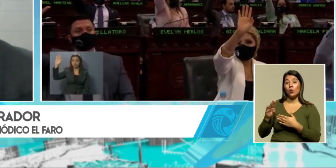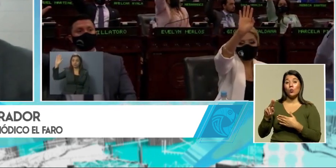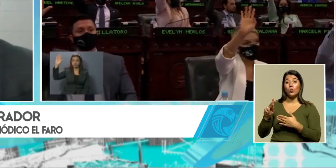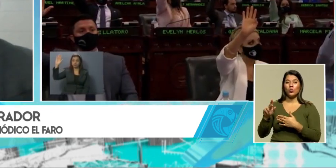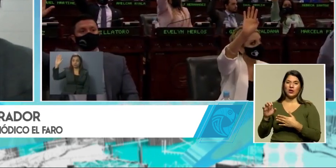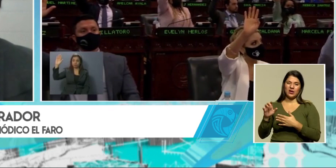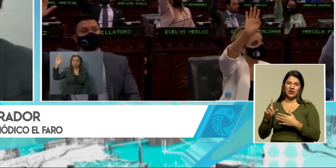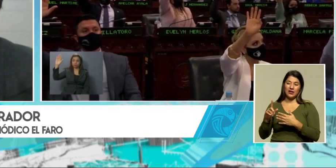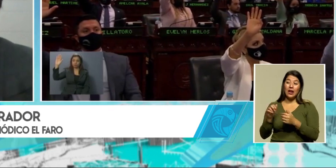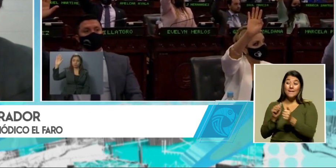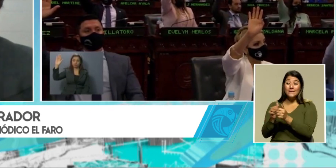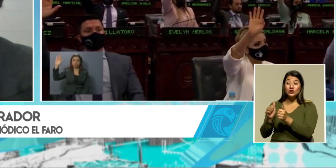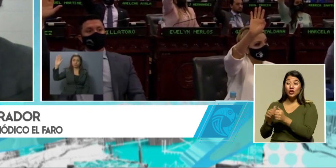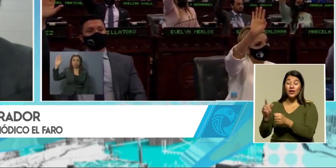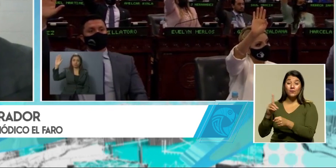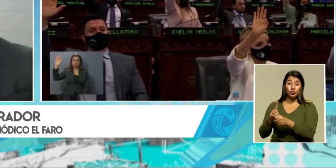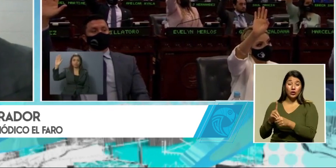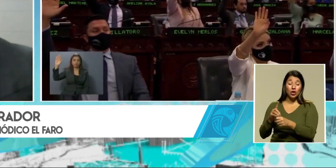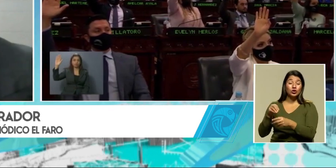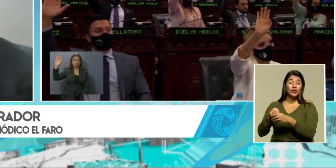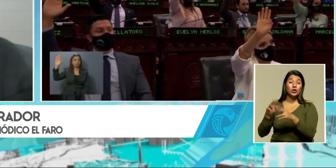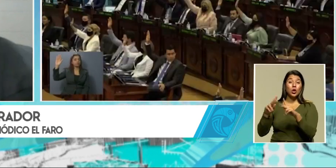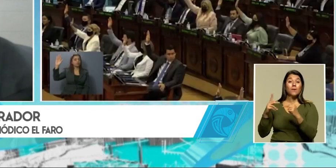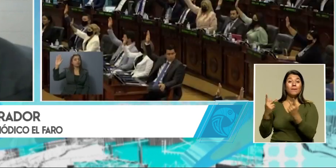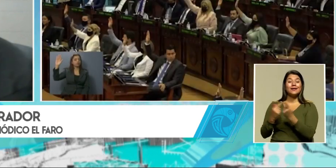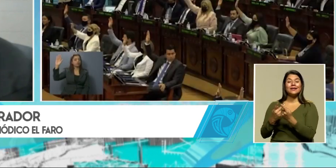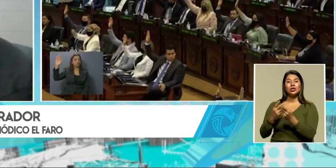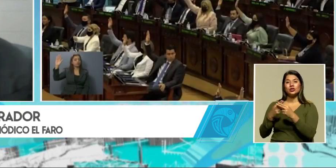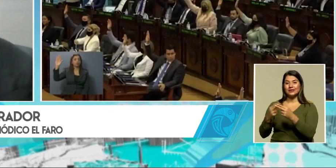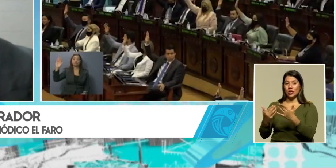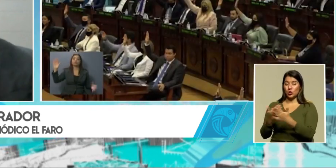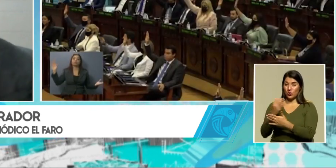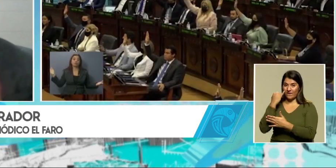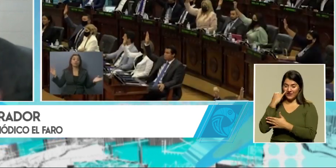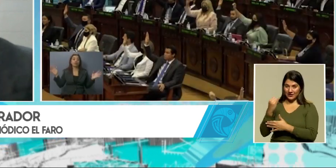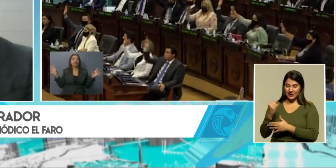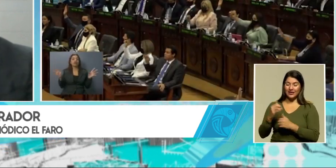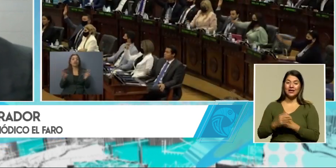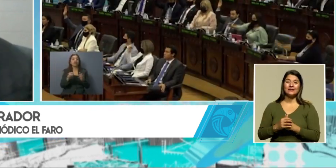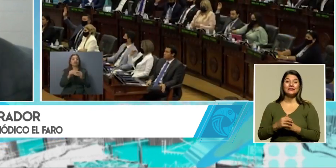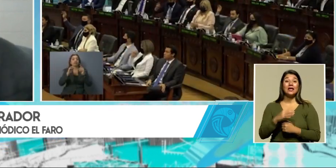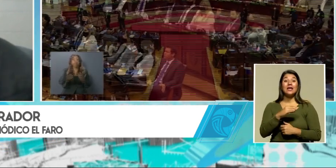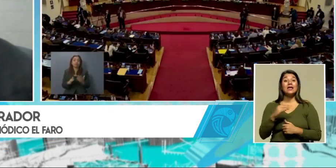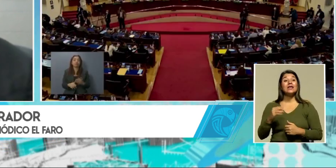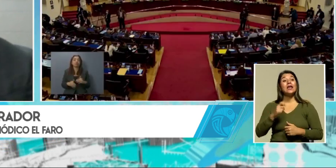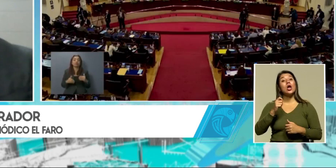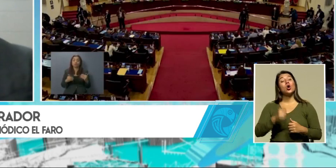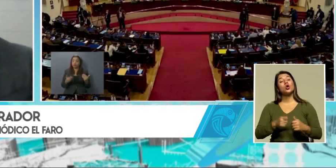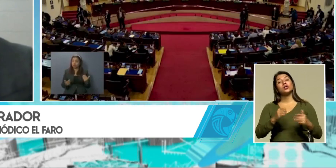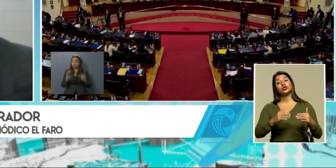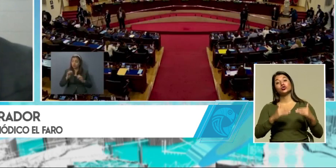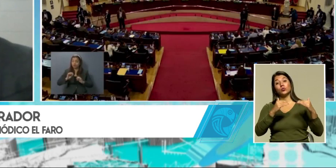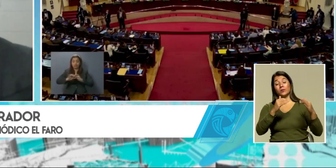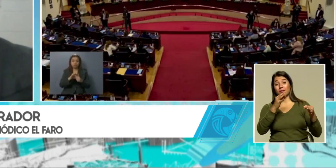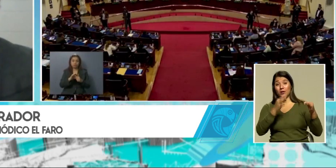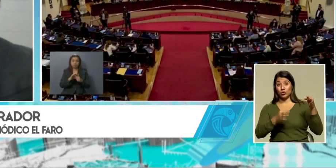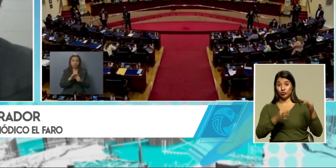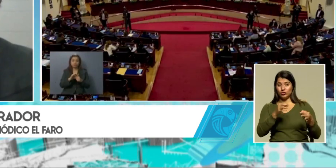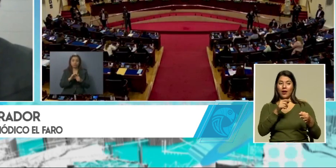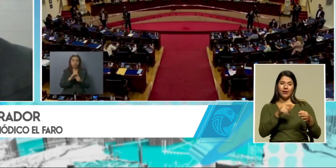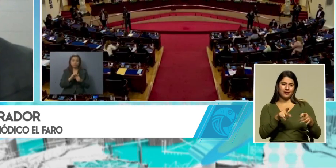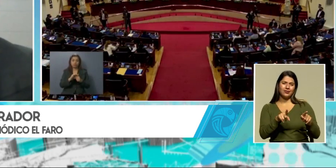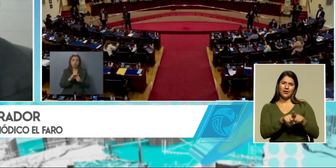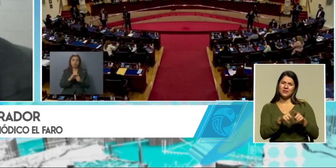Ideas, y la Sala de lo Constitucional, que es 1/3 de la Corte Suprema de Justicia del órgano judicial, también